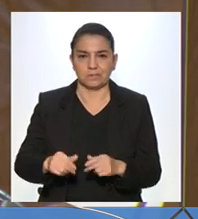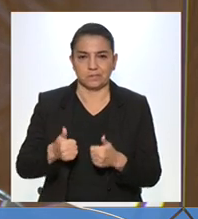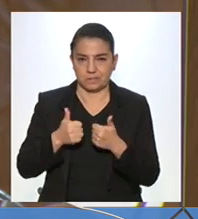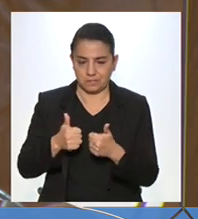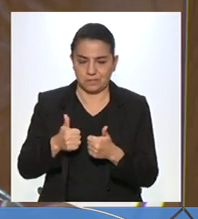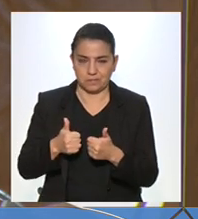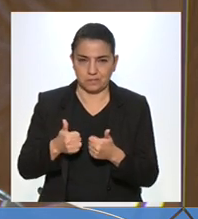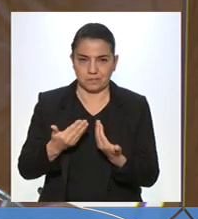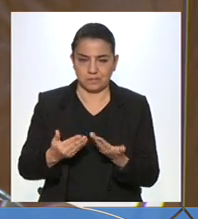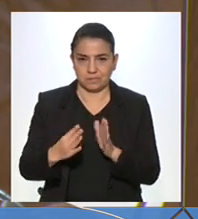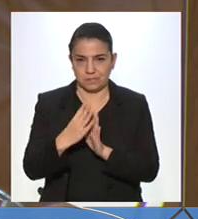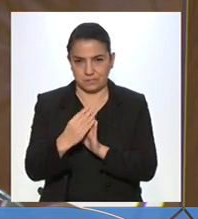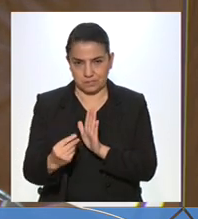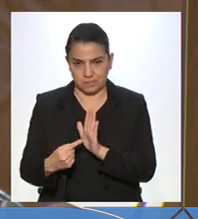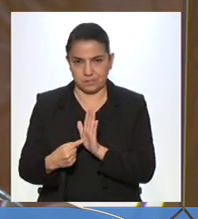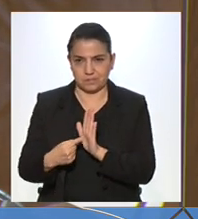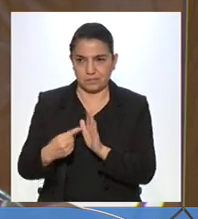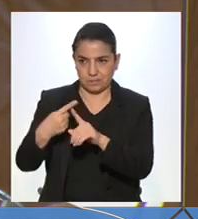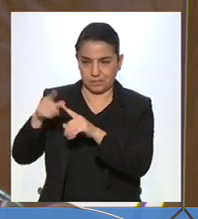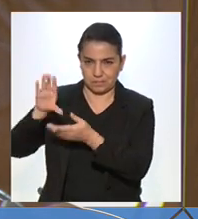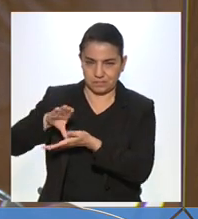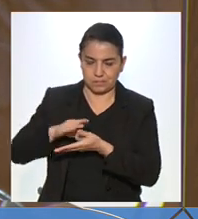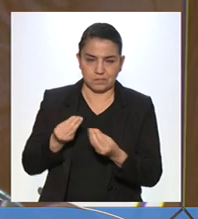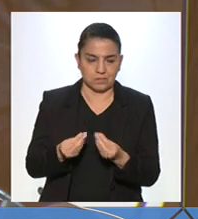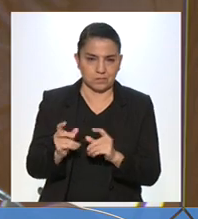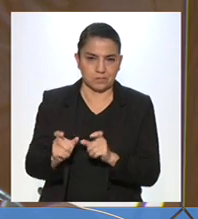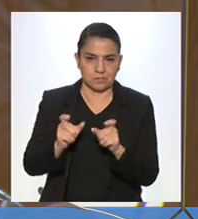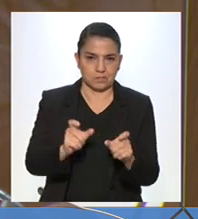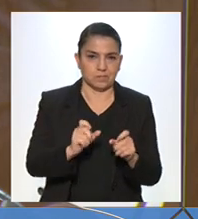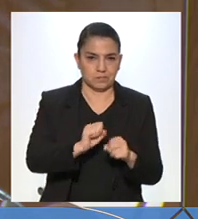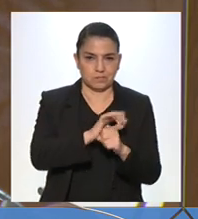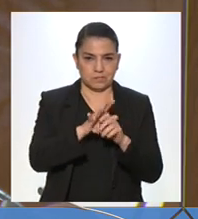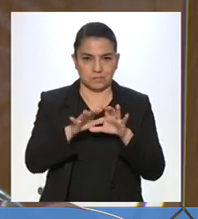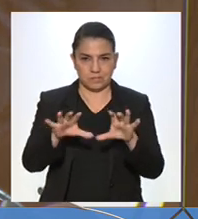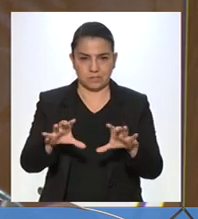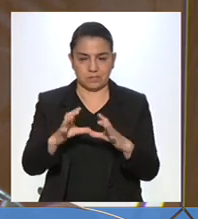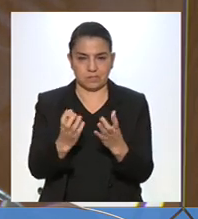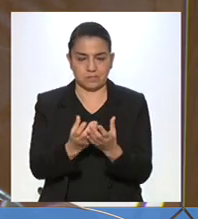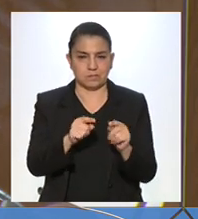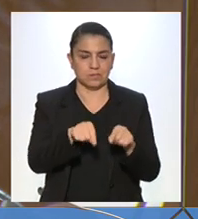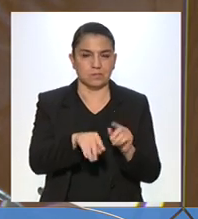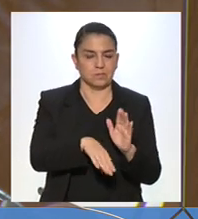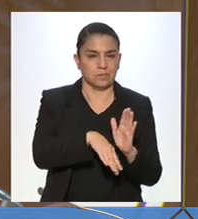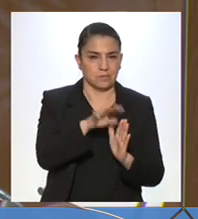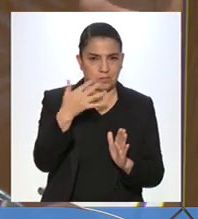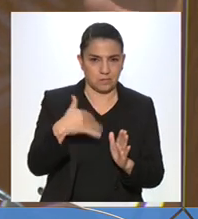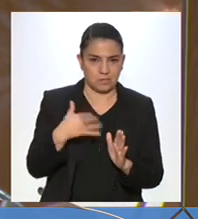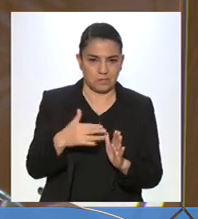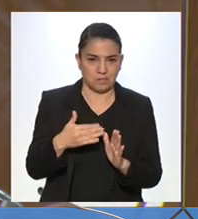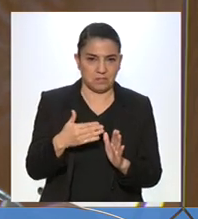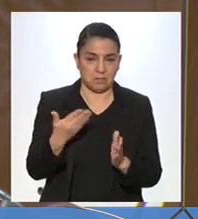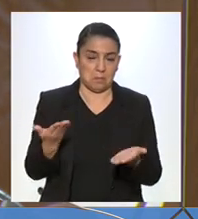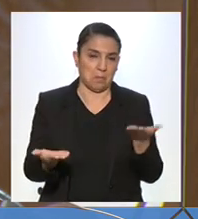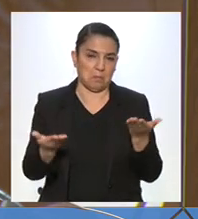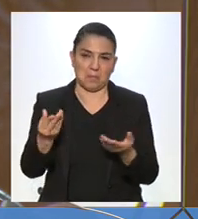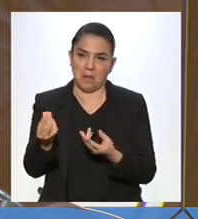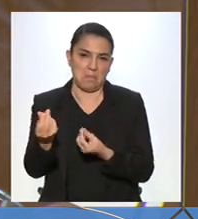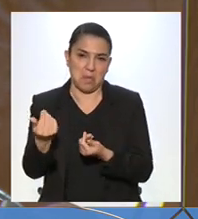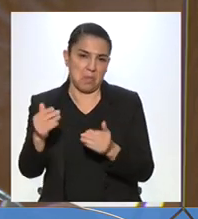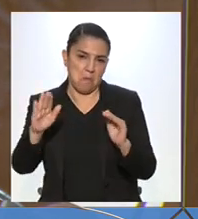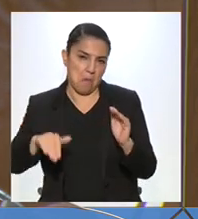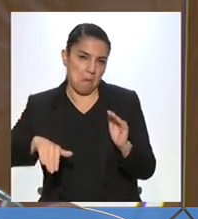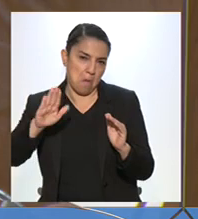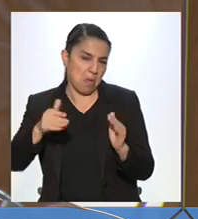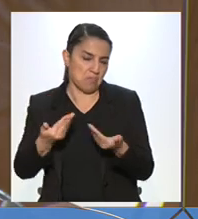manejo de la pandemia y eso es más relevante que cualquier porcentaje, que cualquier peso más o cualquier peso menos. Podemos discutir respecto a